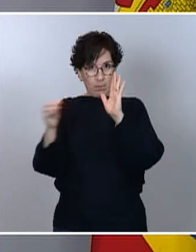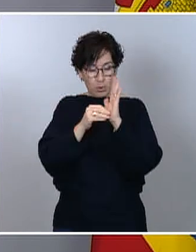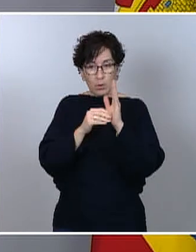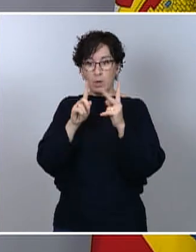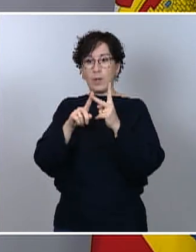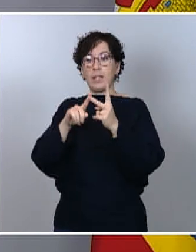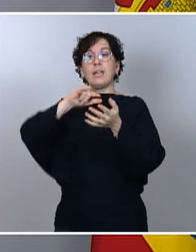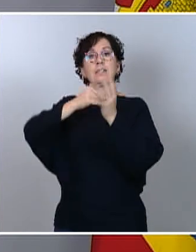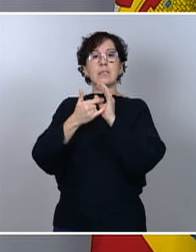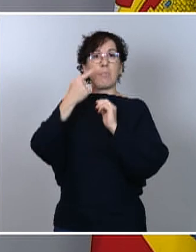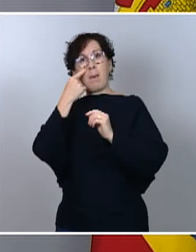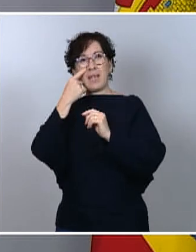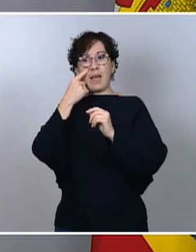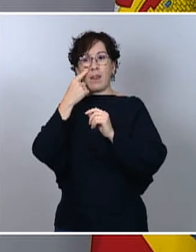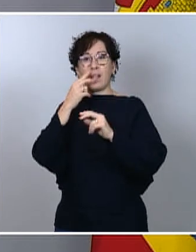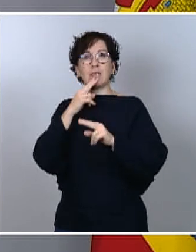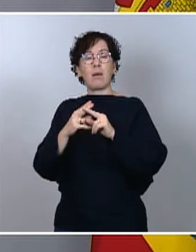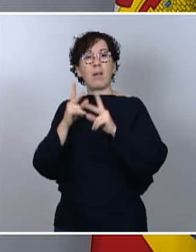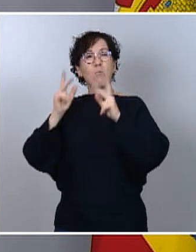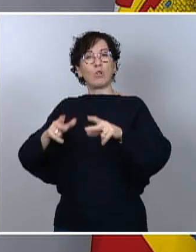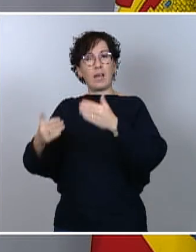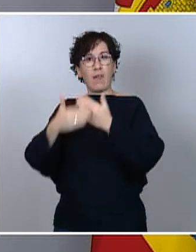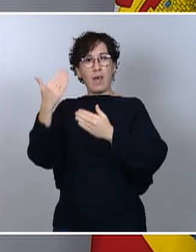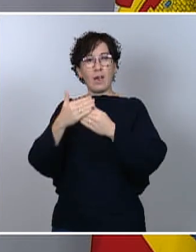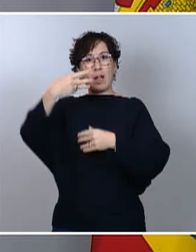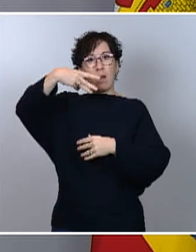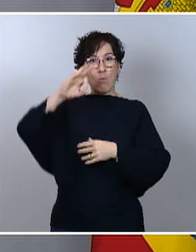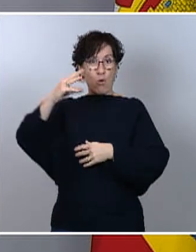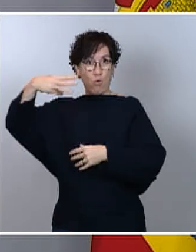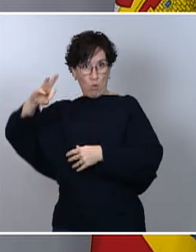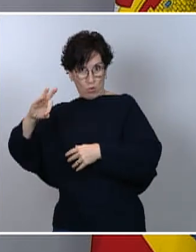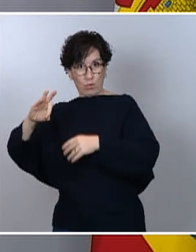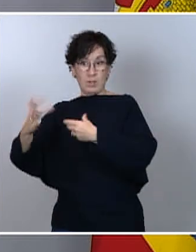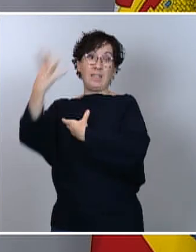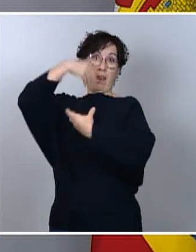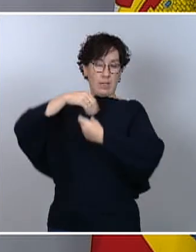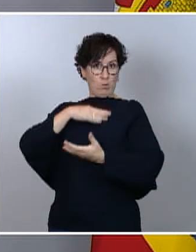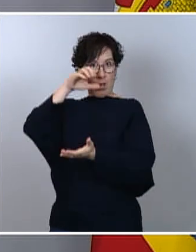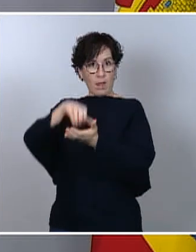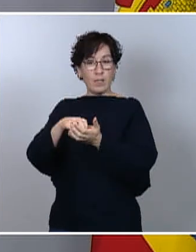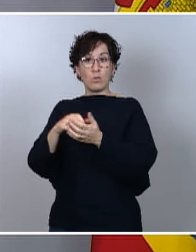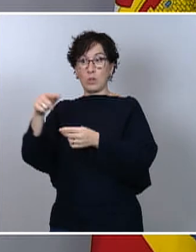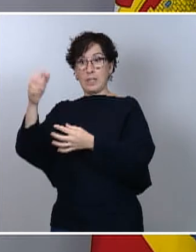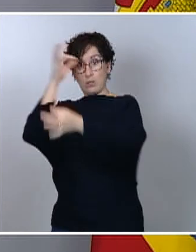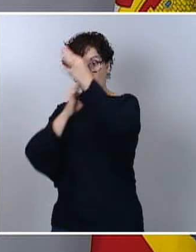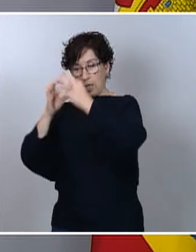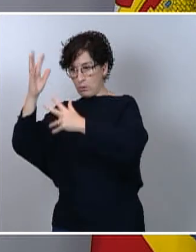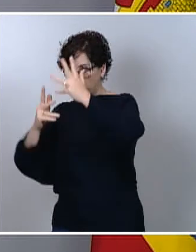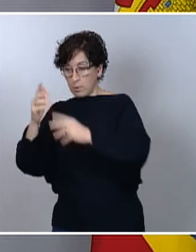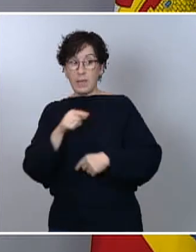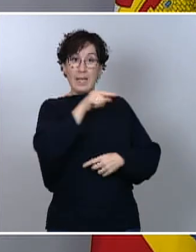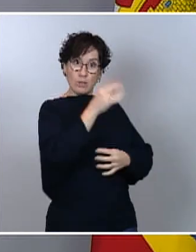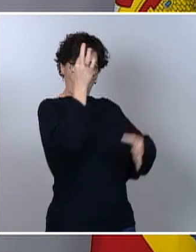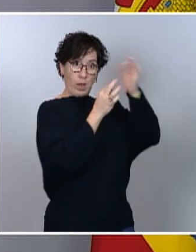de mortalidad diaria, MOMO, que llevamos dentro del Centro Nacional de Epidemiología. Y hemos utilizado esos 2 indicadores. El momento en el